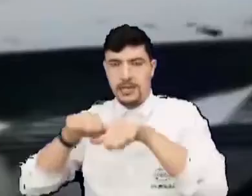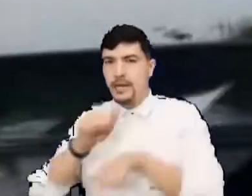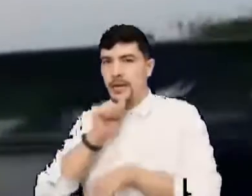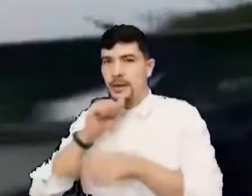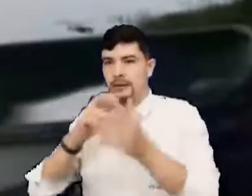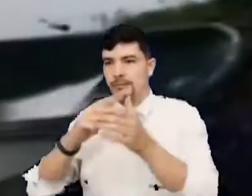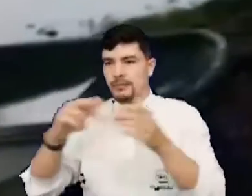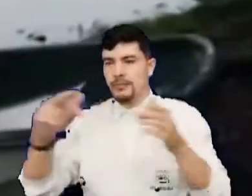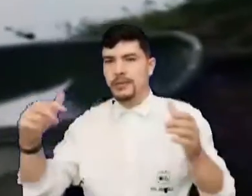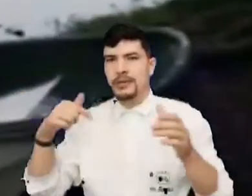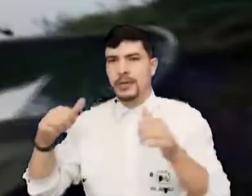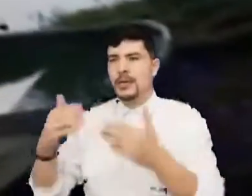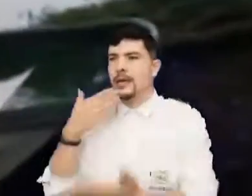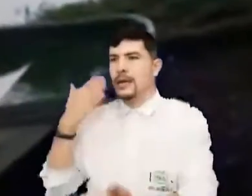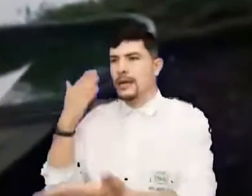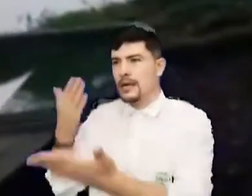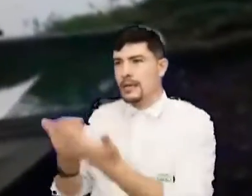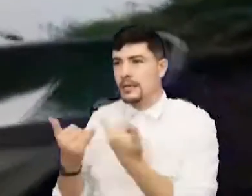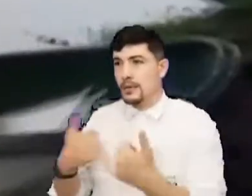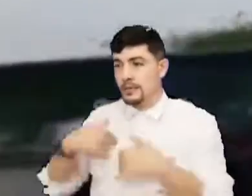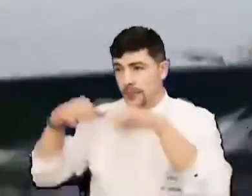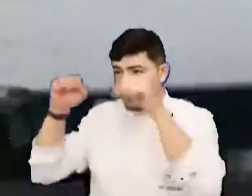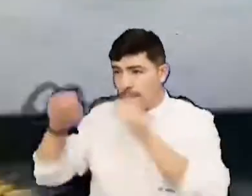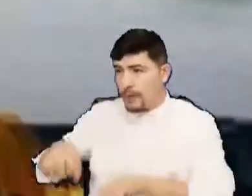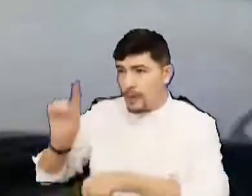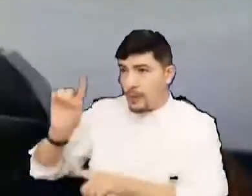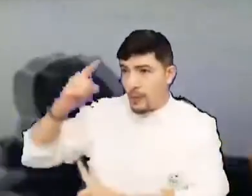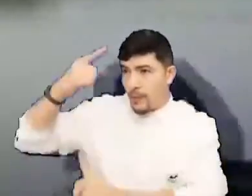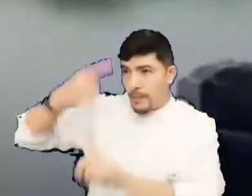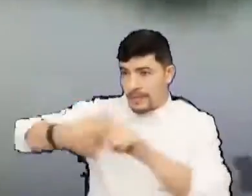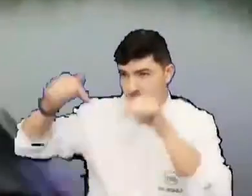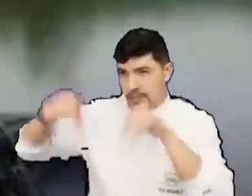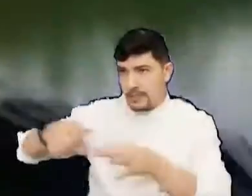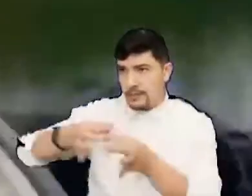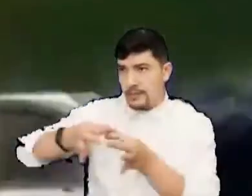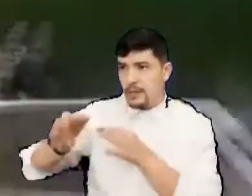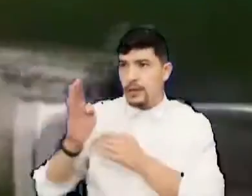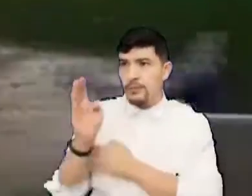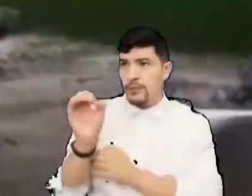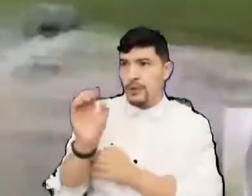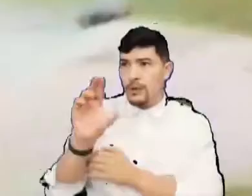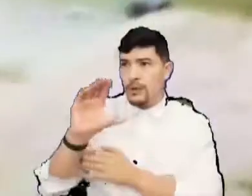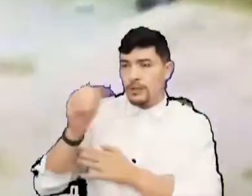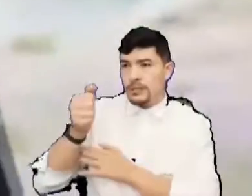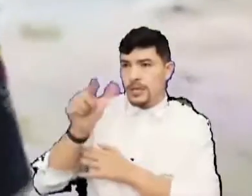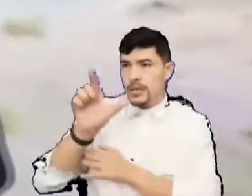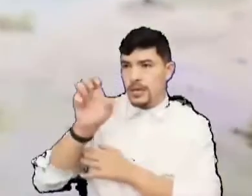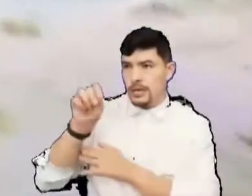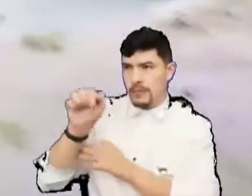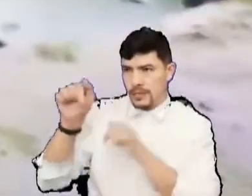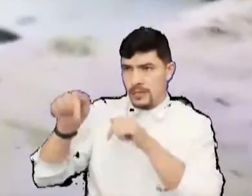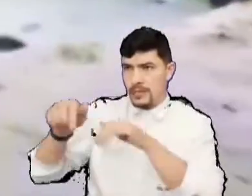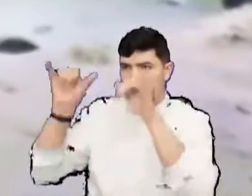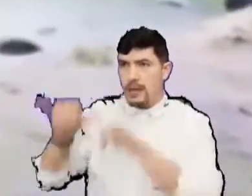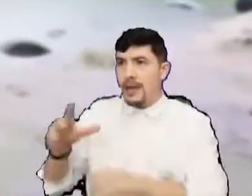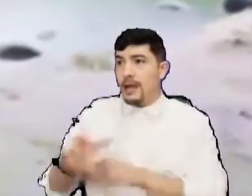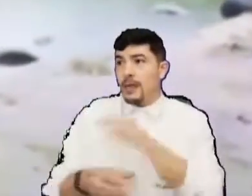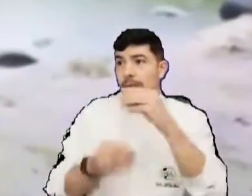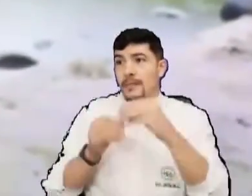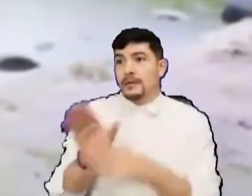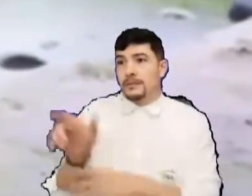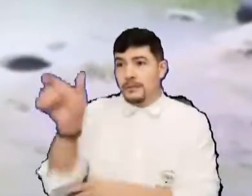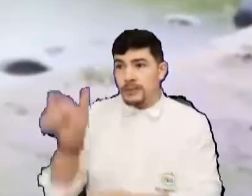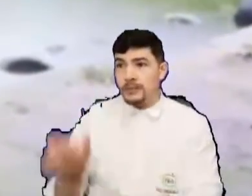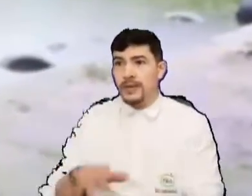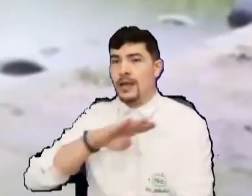poderme concentrar durante un mes acá en el municipio de Bochalema. Asimismo, al alcalde Bochalema, a la corporación